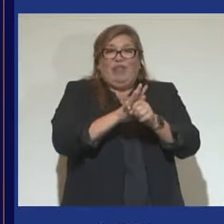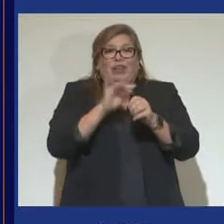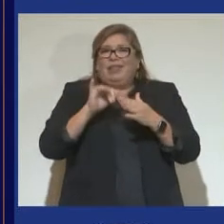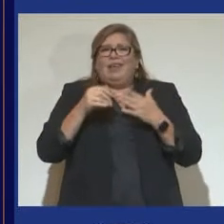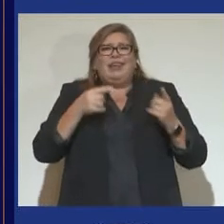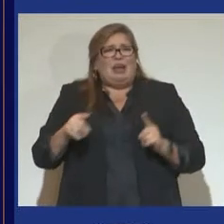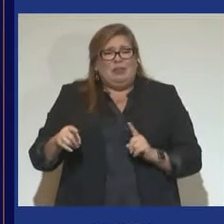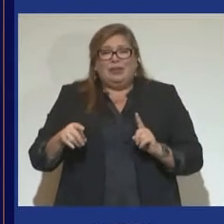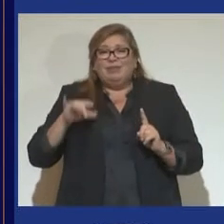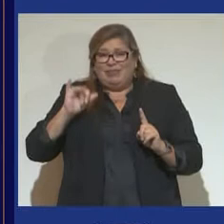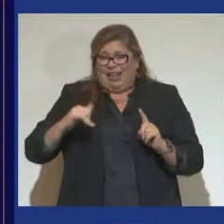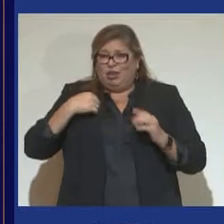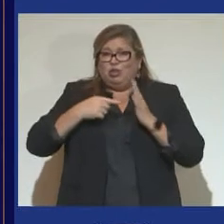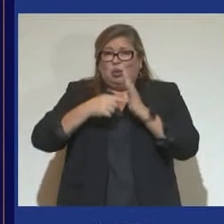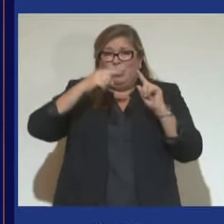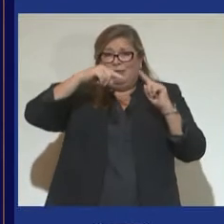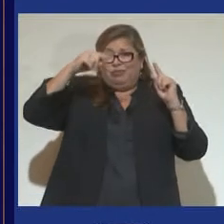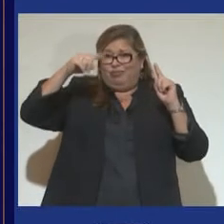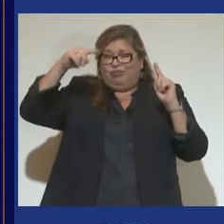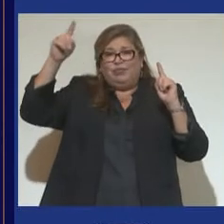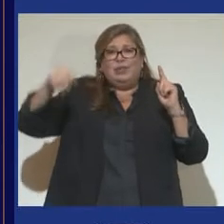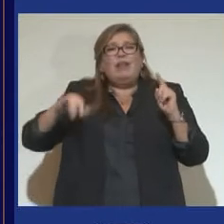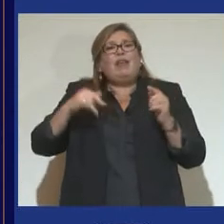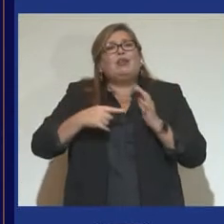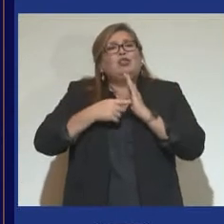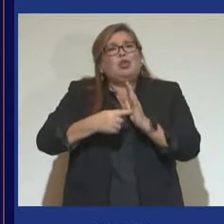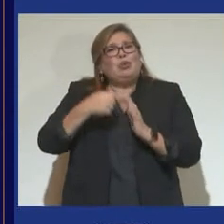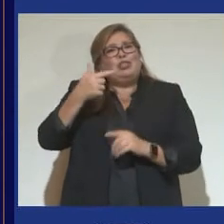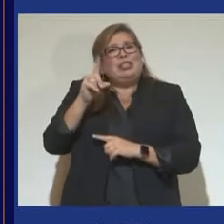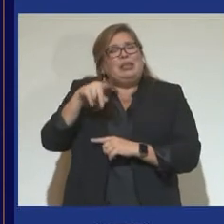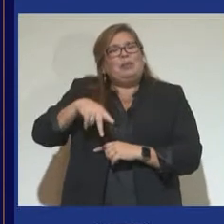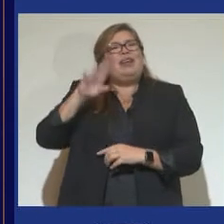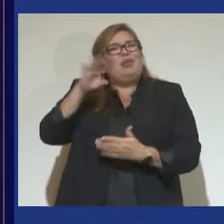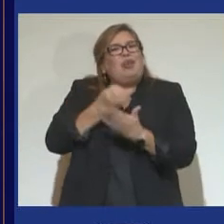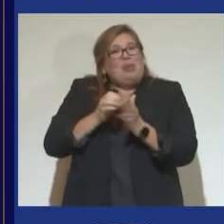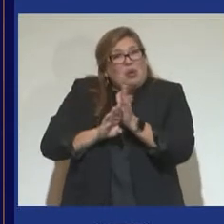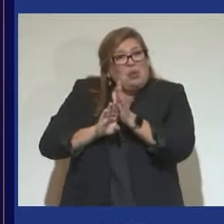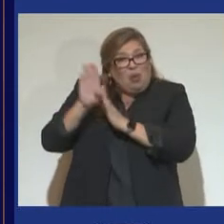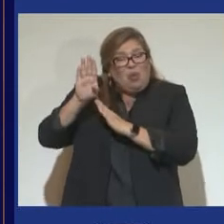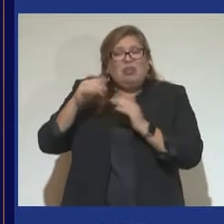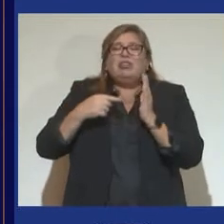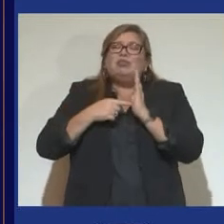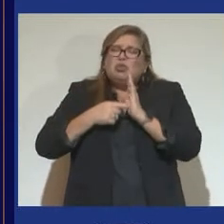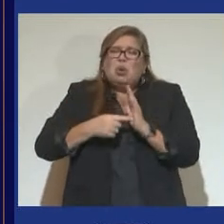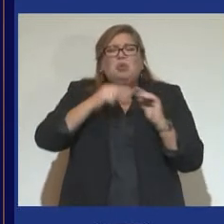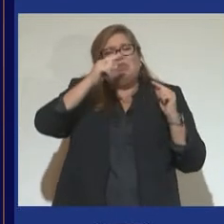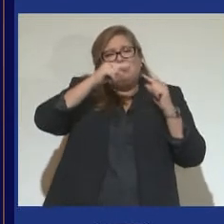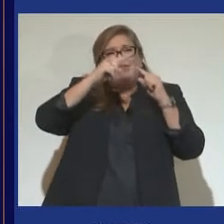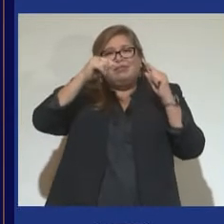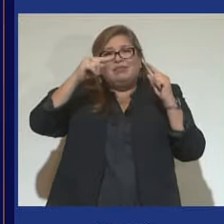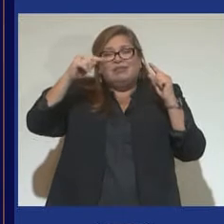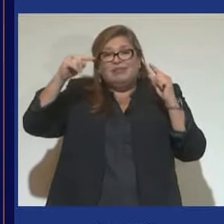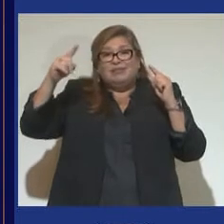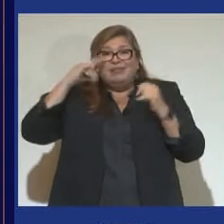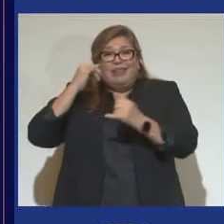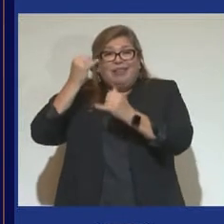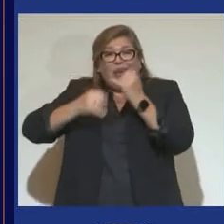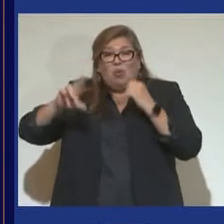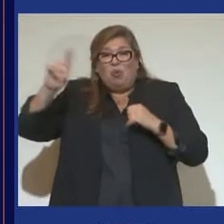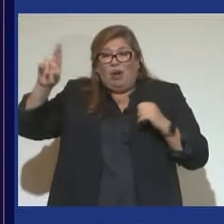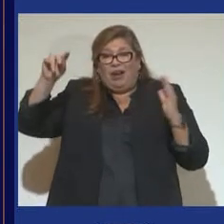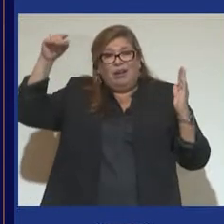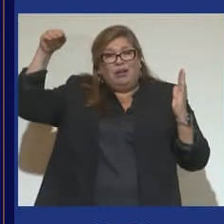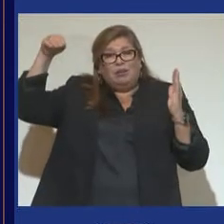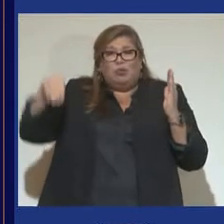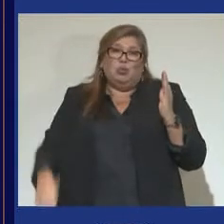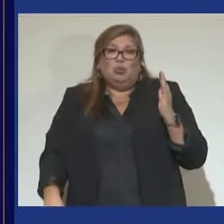esquema este es el crecimiento del producto territorial bruto de los estados unidos que fue consistente con ciertas fluctuaciones pero nada como lo que